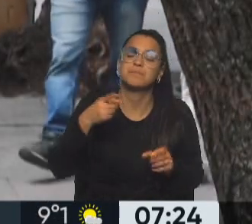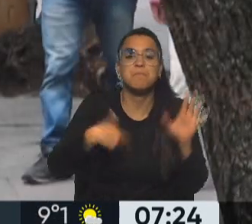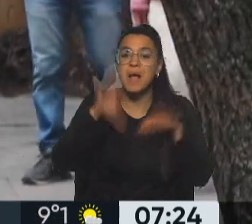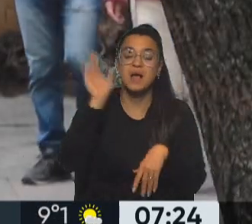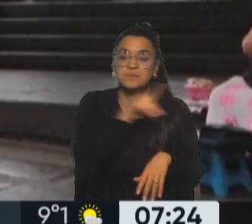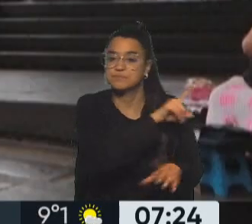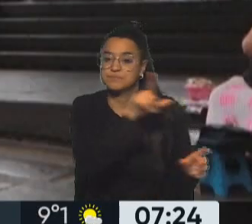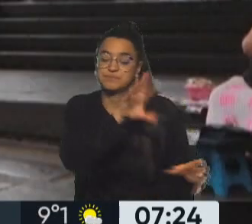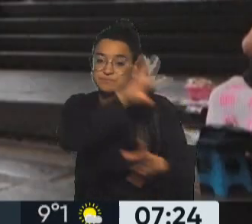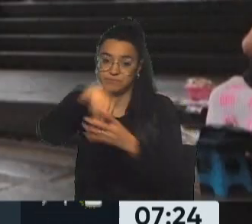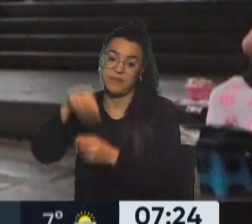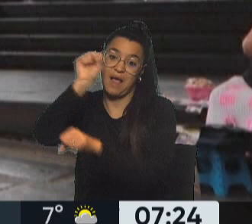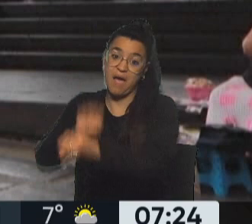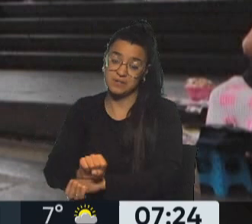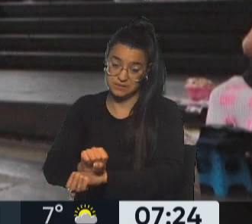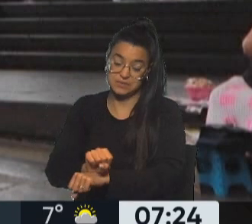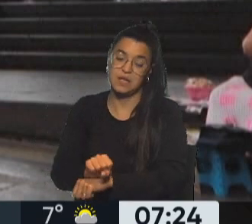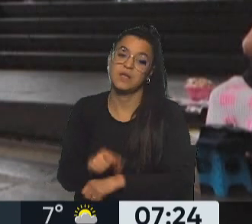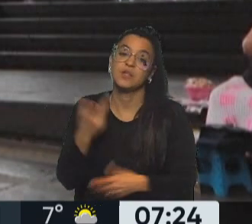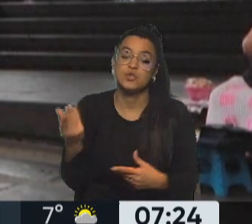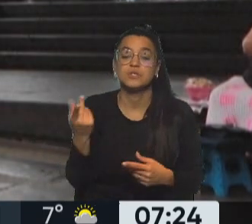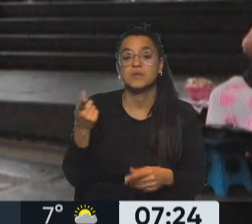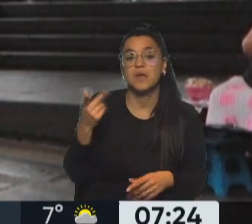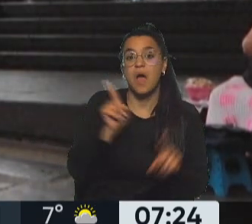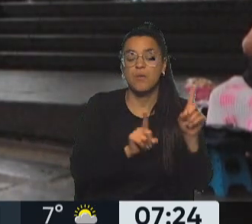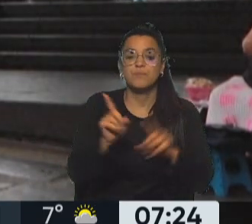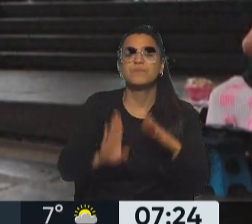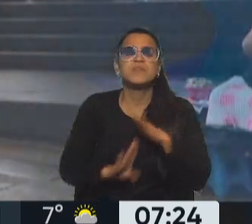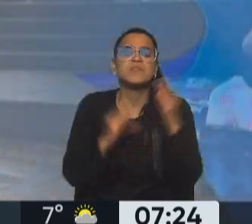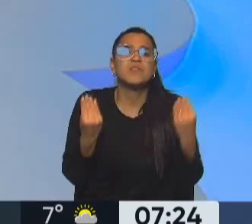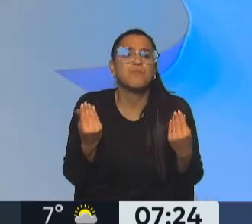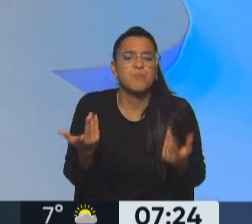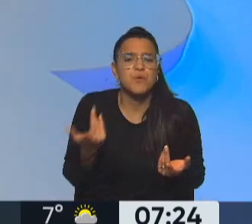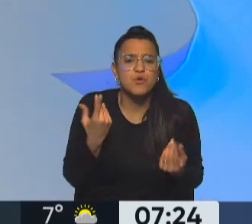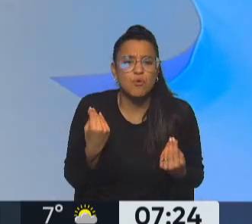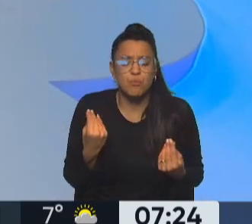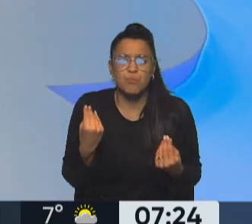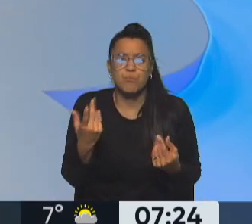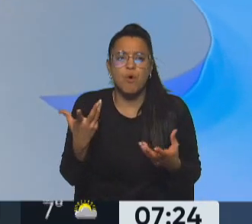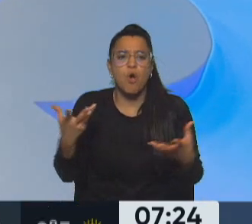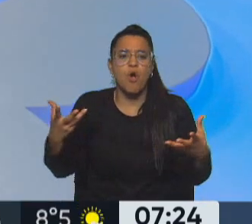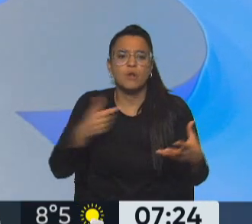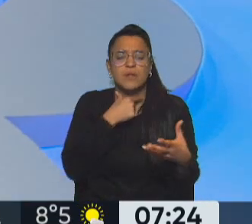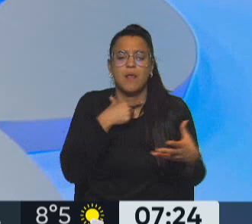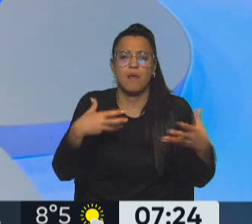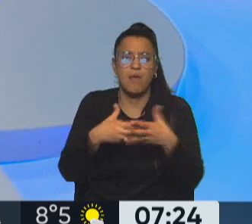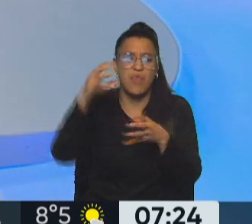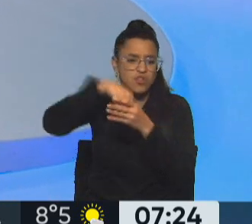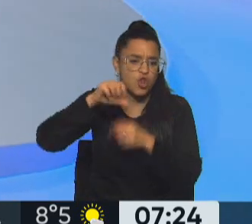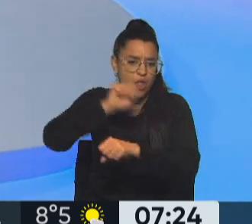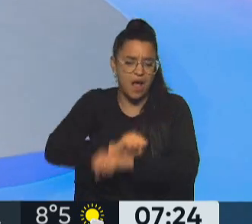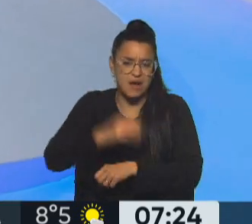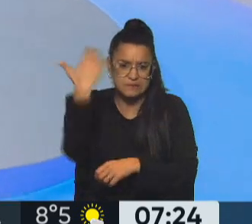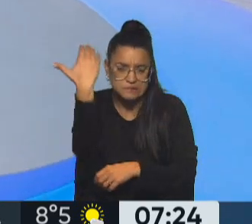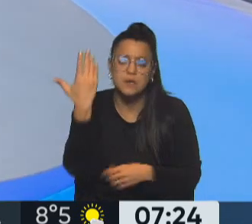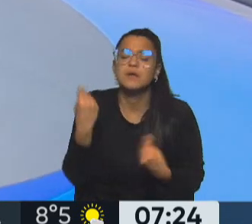están presas. ¿Y en o sea, qué tienen se traduce? miembros que están recluidos. ¿Y en qué se traduce esto? ¿En motines? ¿En qué se traduce? Claro, en este caso lo que